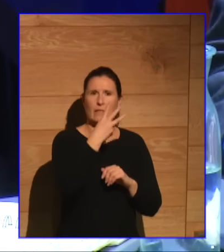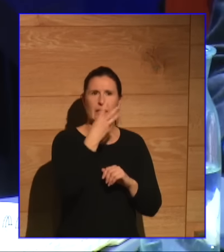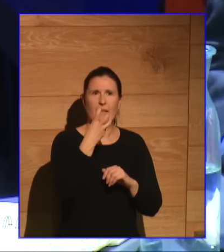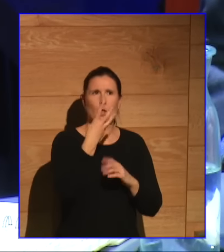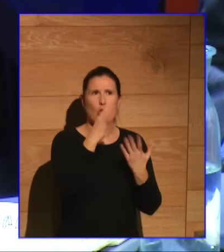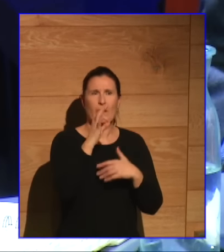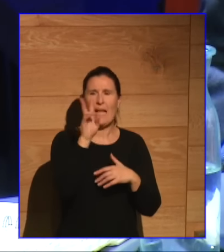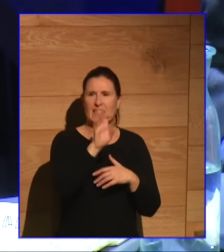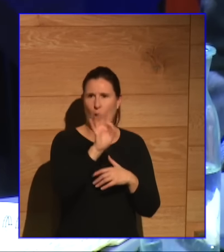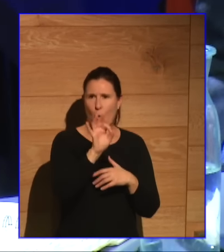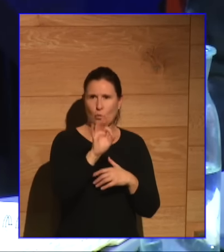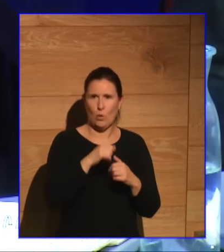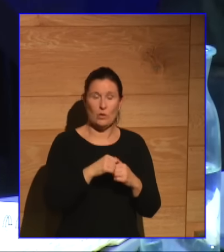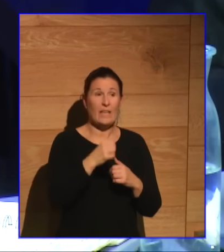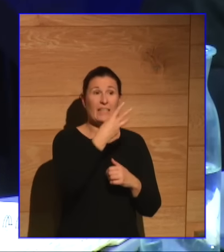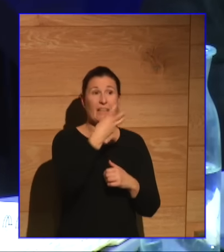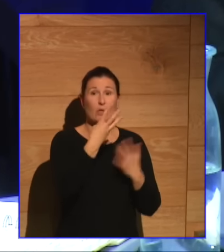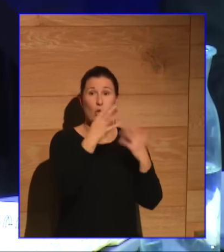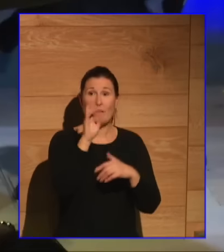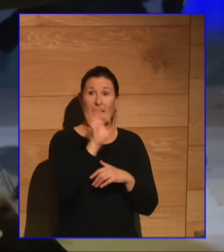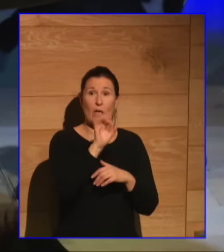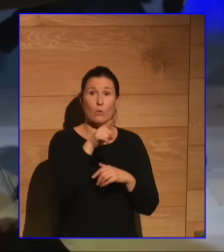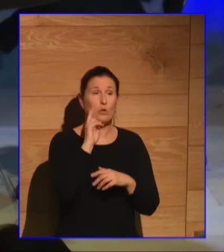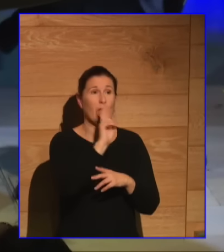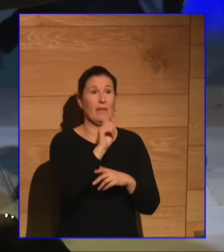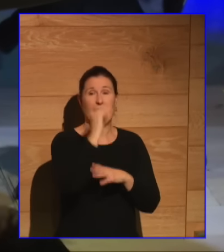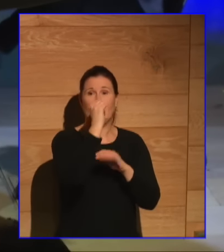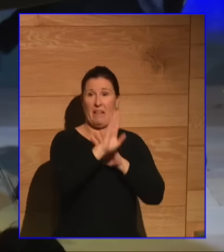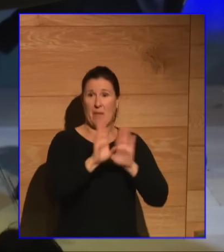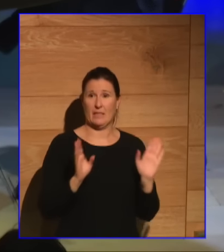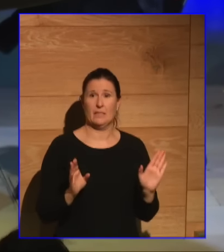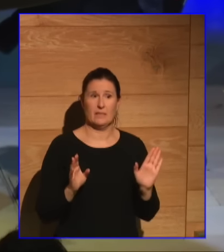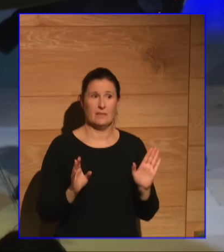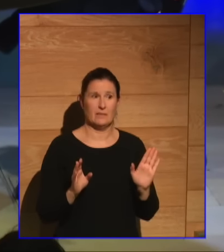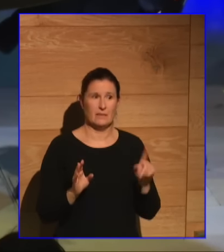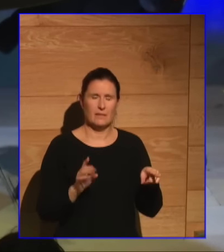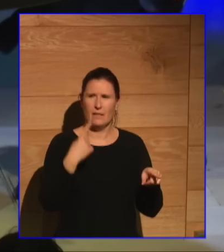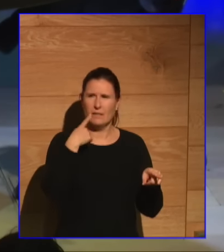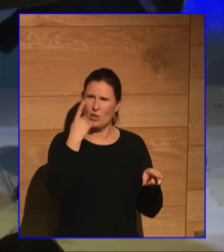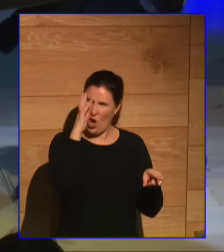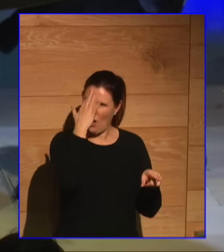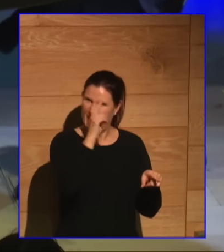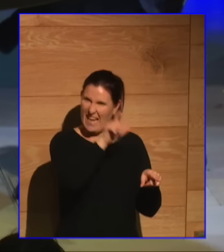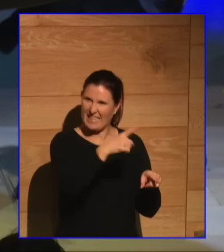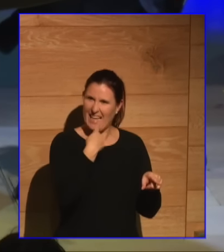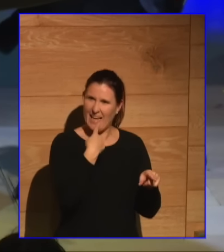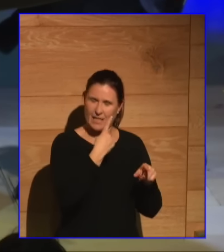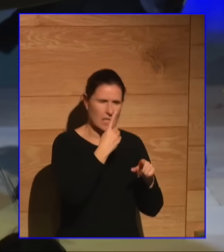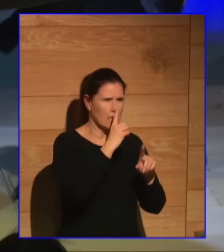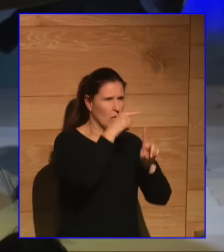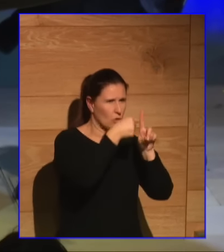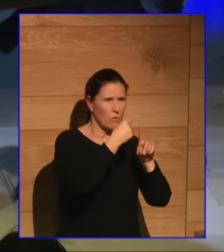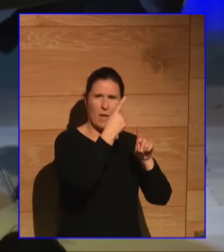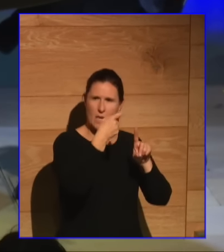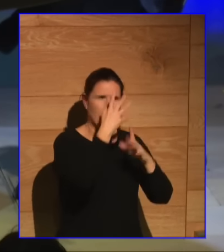390 segundos. ¿Vale? 390 segundos de dinosaurios. ¿No os imagináis a Juan con una pizarra haciendo sumas y restas? Así como estos,